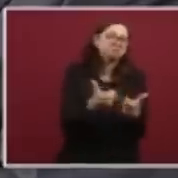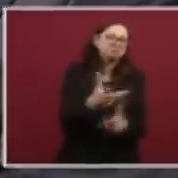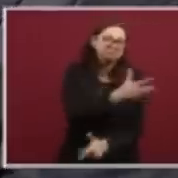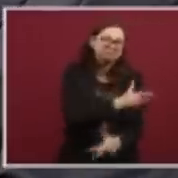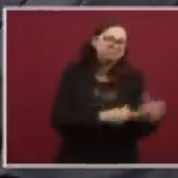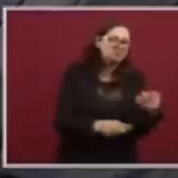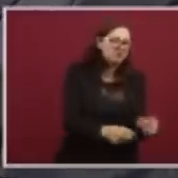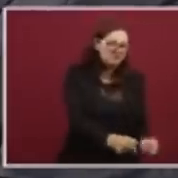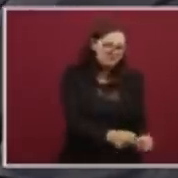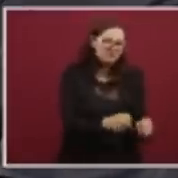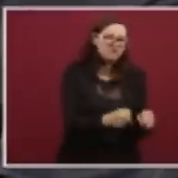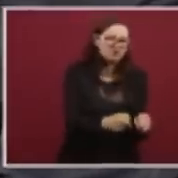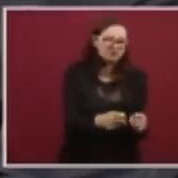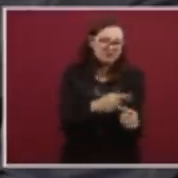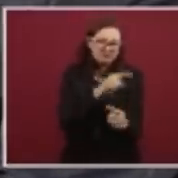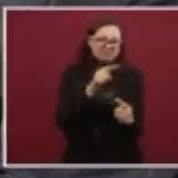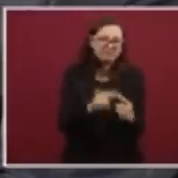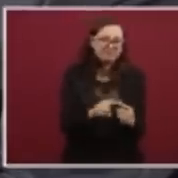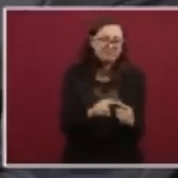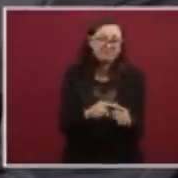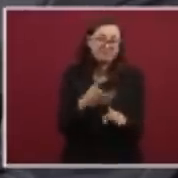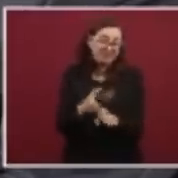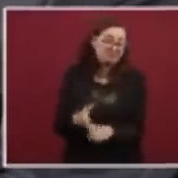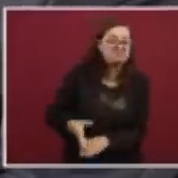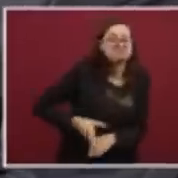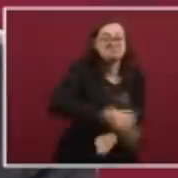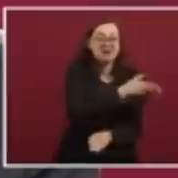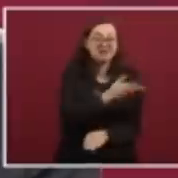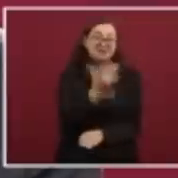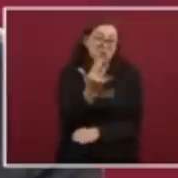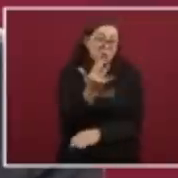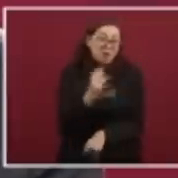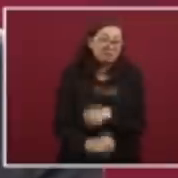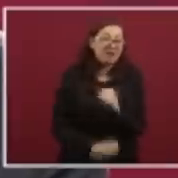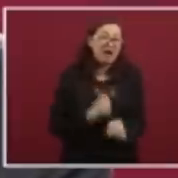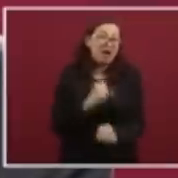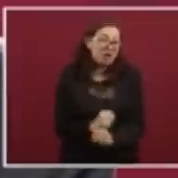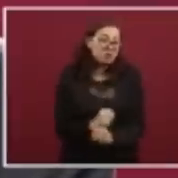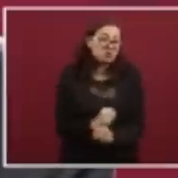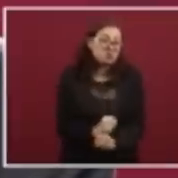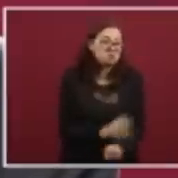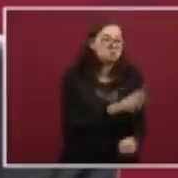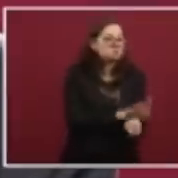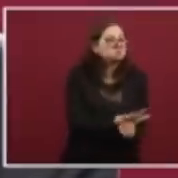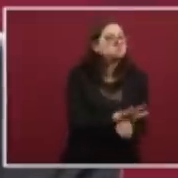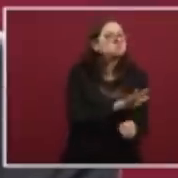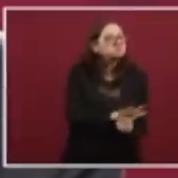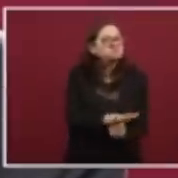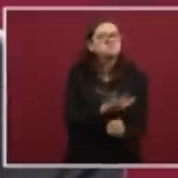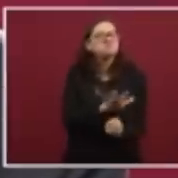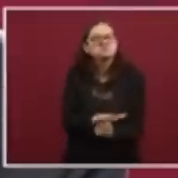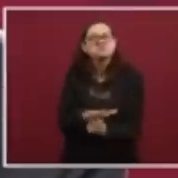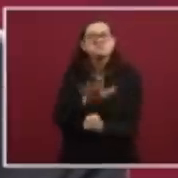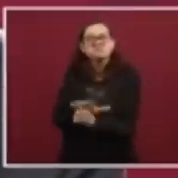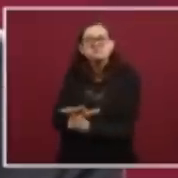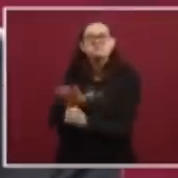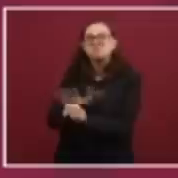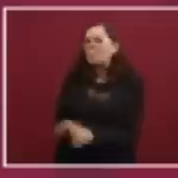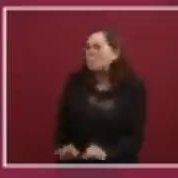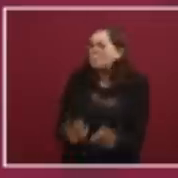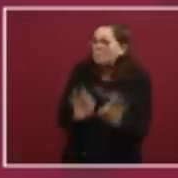sino durante casi 50 años, antes del periodo